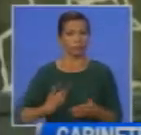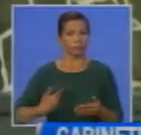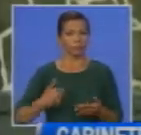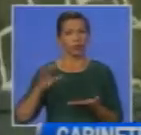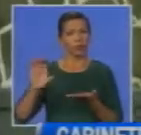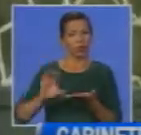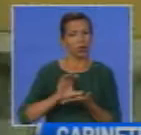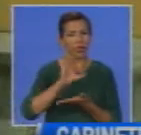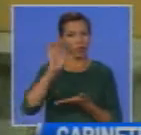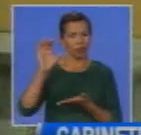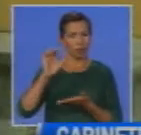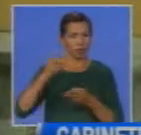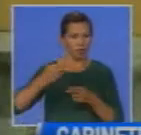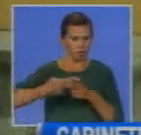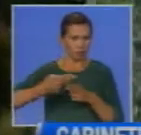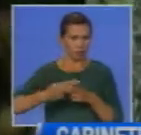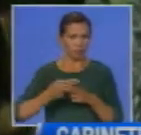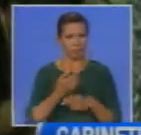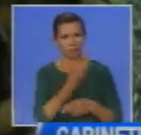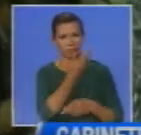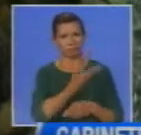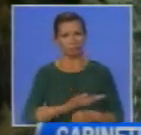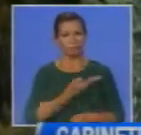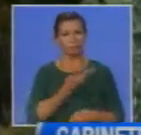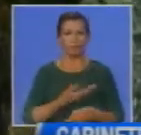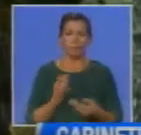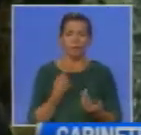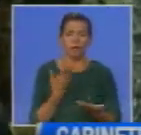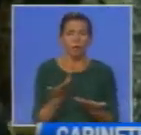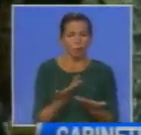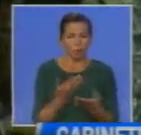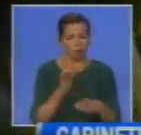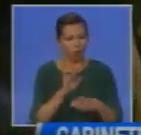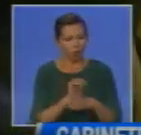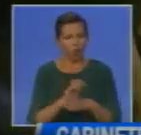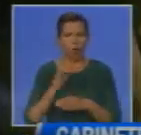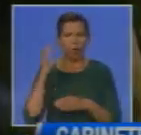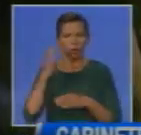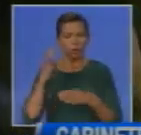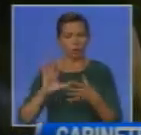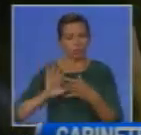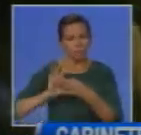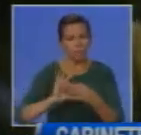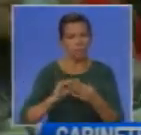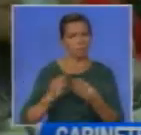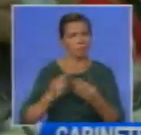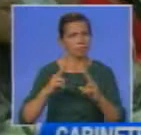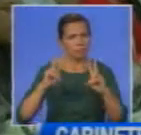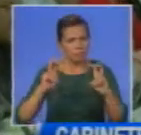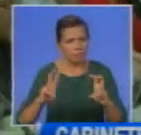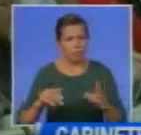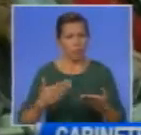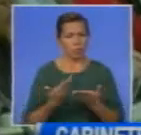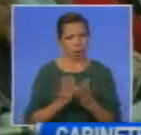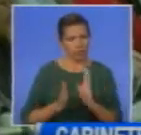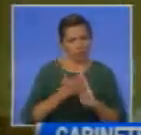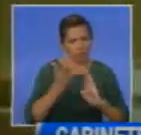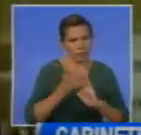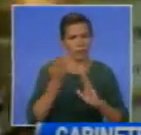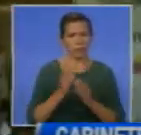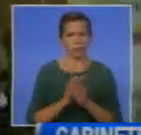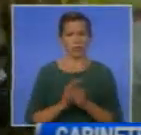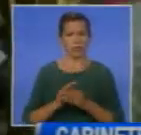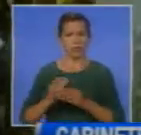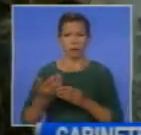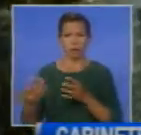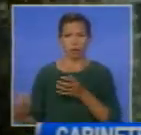Colegio Champagnat para revisar el avance y proyección de la relación entre ambos países, en áreas que van desde infraestructura y